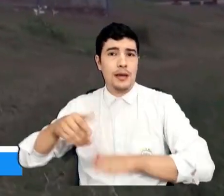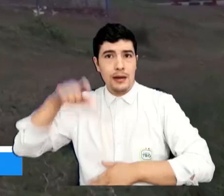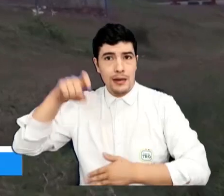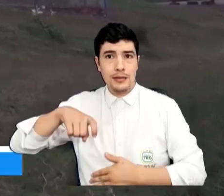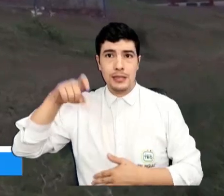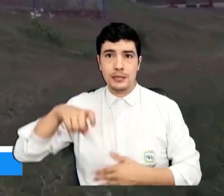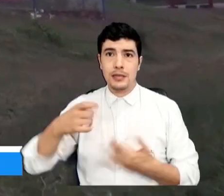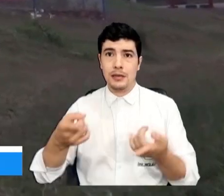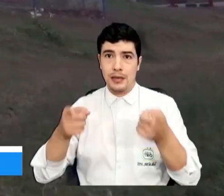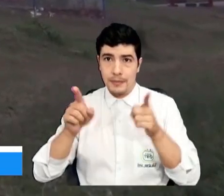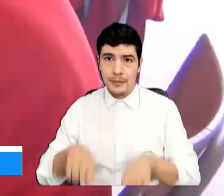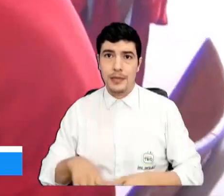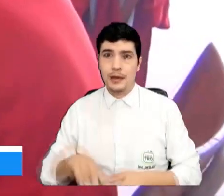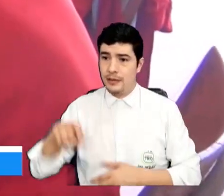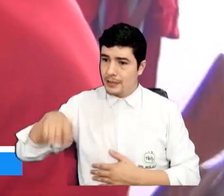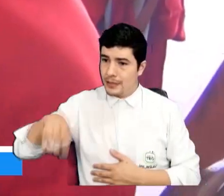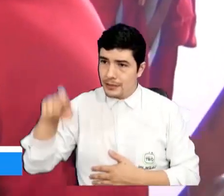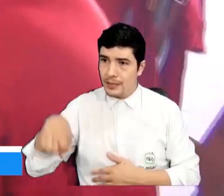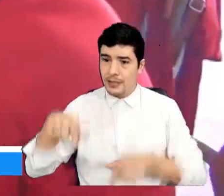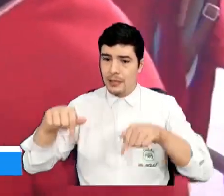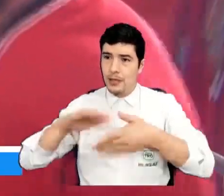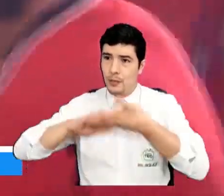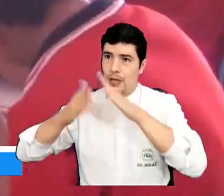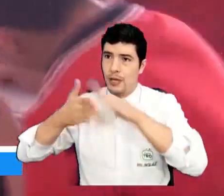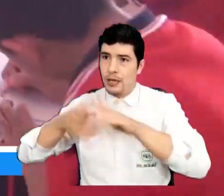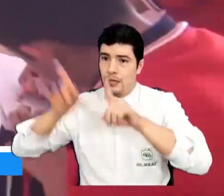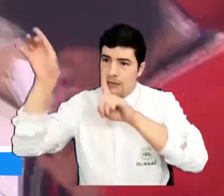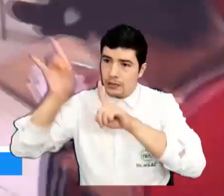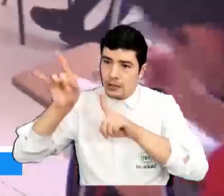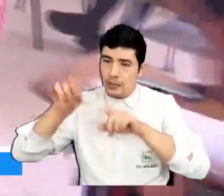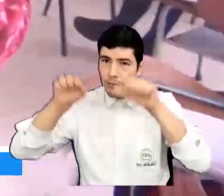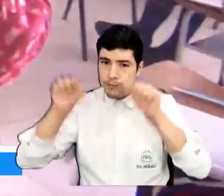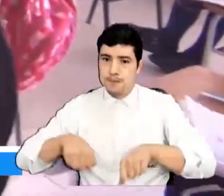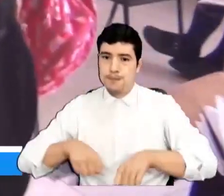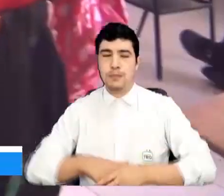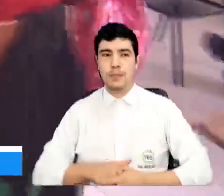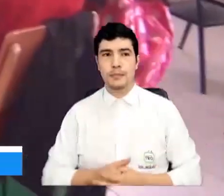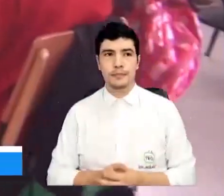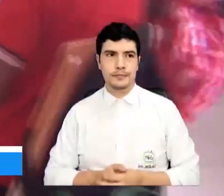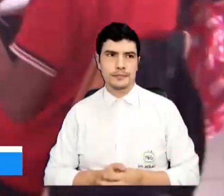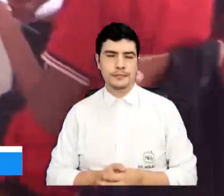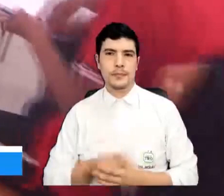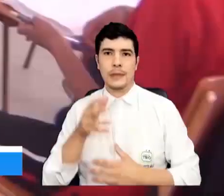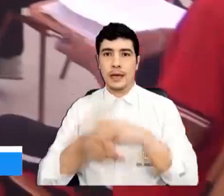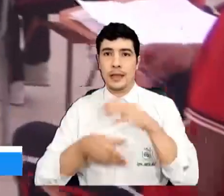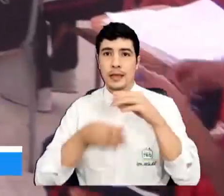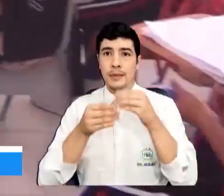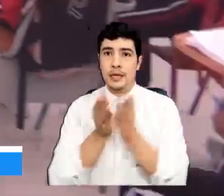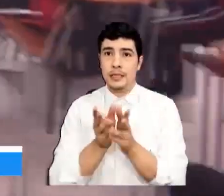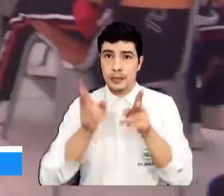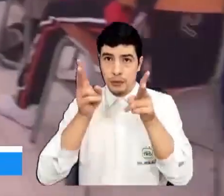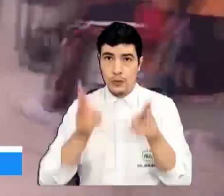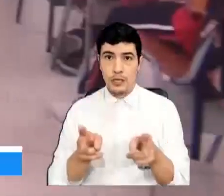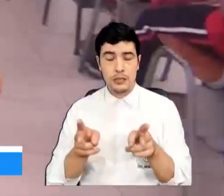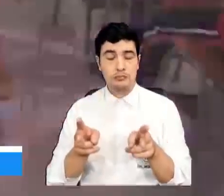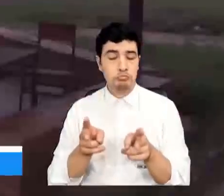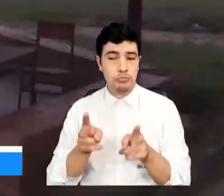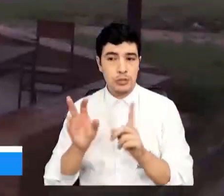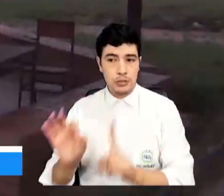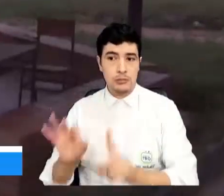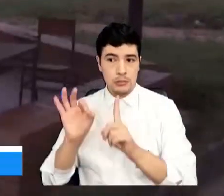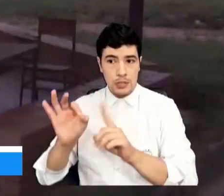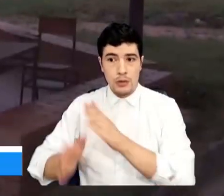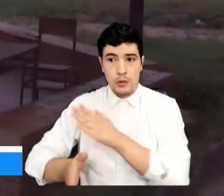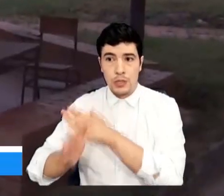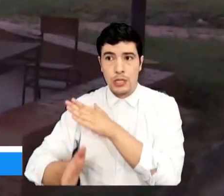continuidad académica con los recursos que disponen. Sacar fotocopias y vamos a hacer llegar a los estudiantes,